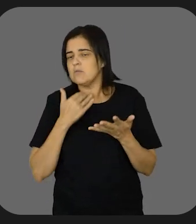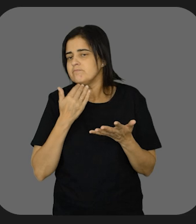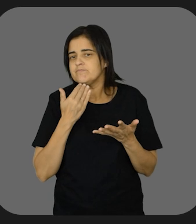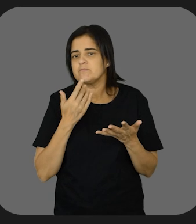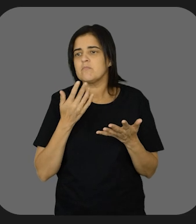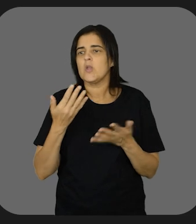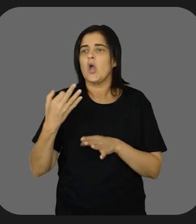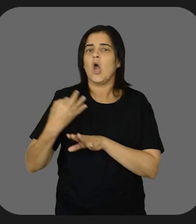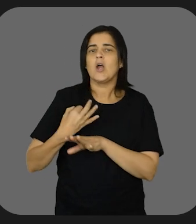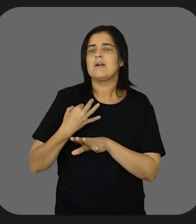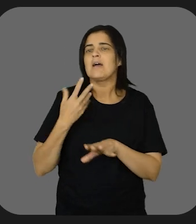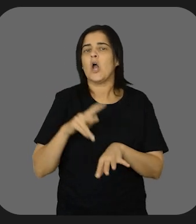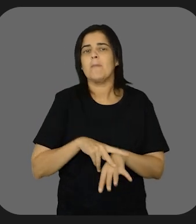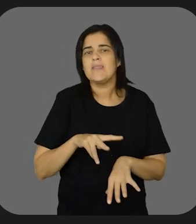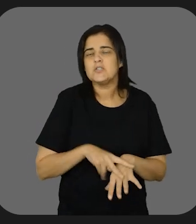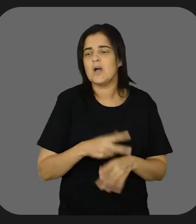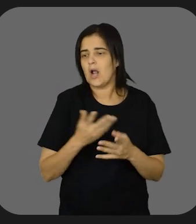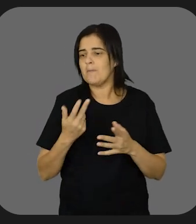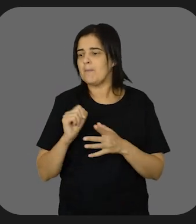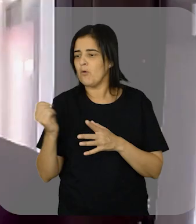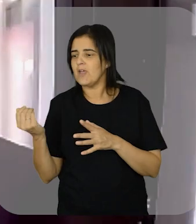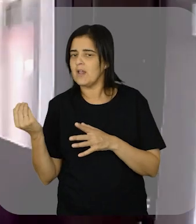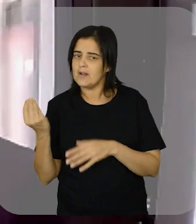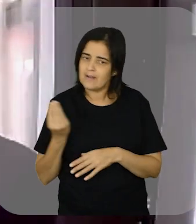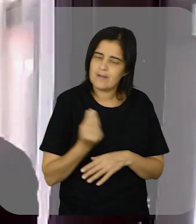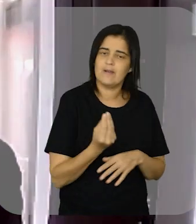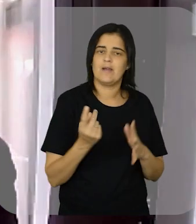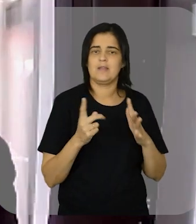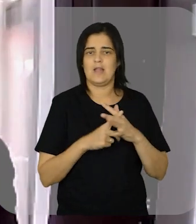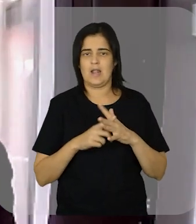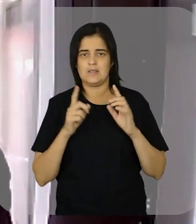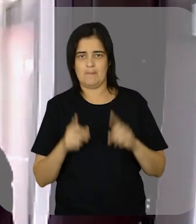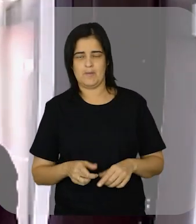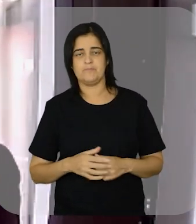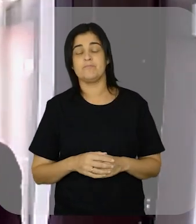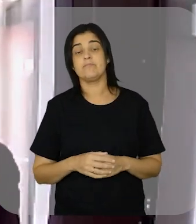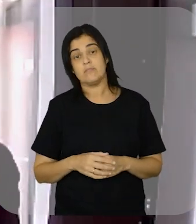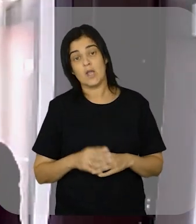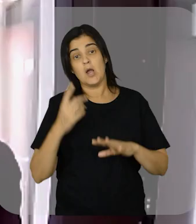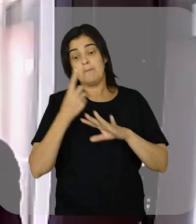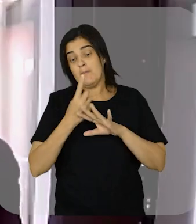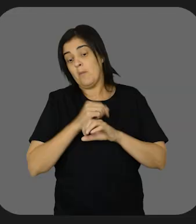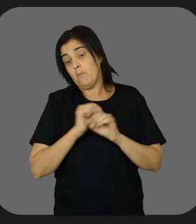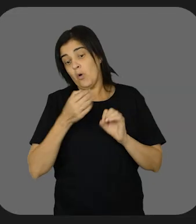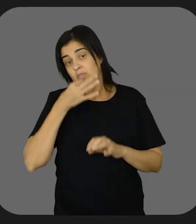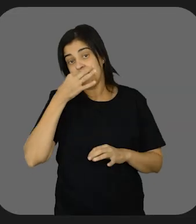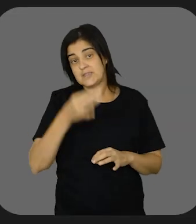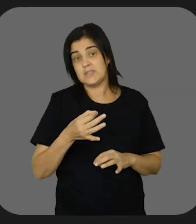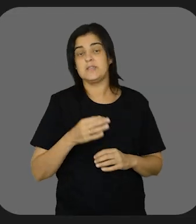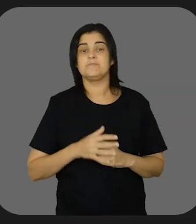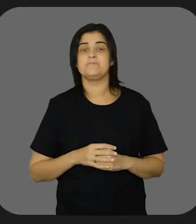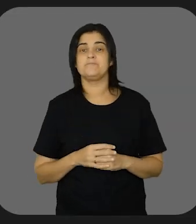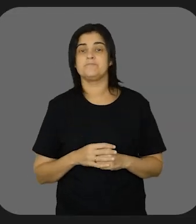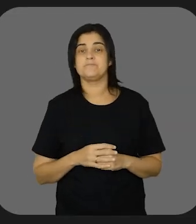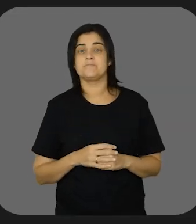algún consejo como para integrarlo igual? Bueno, mira, lo primero que puedo decirte ahí es lo